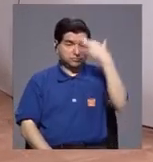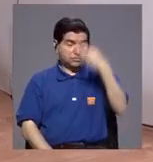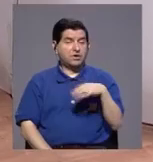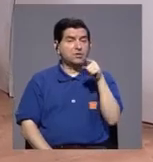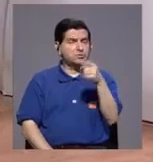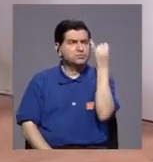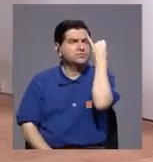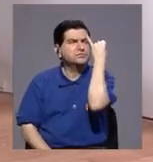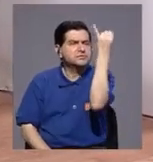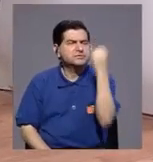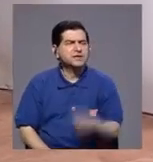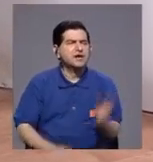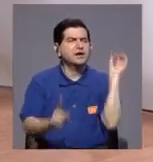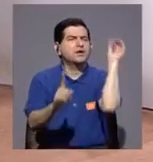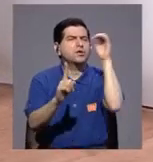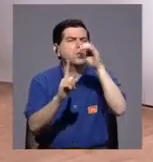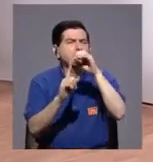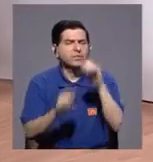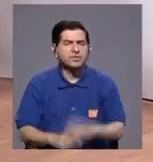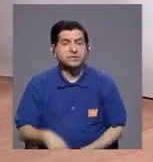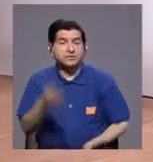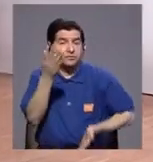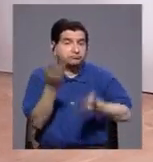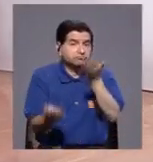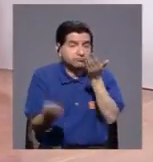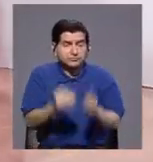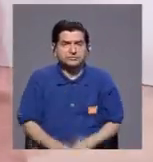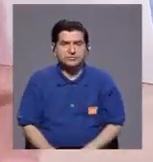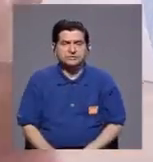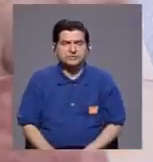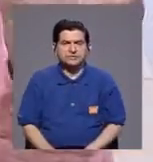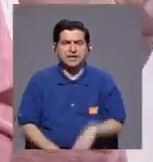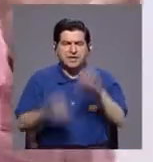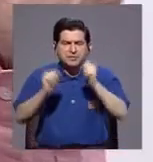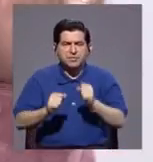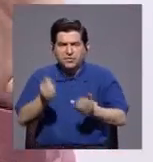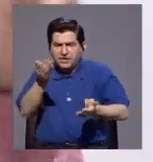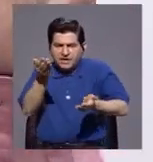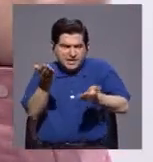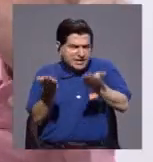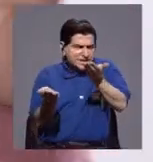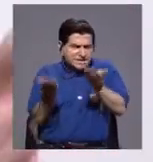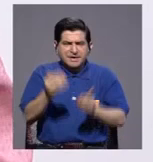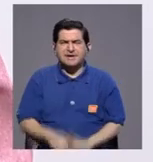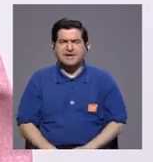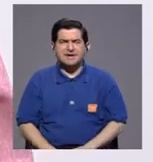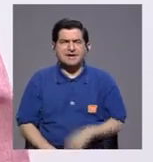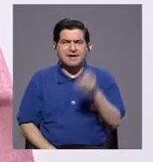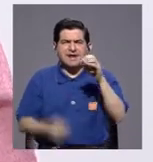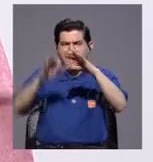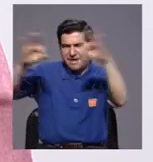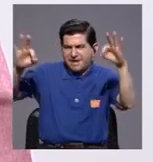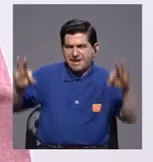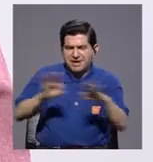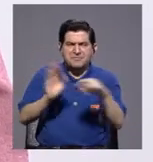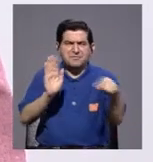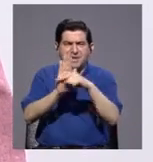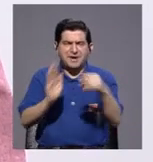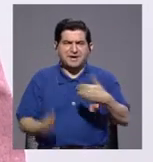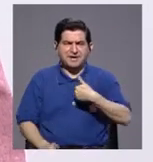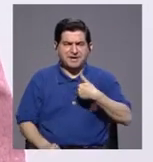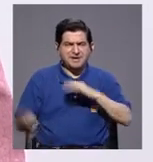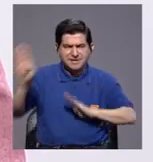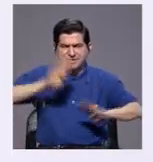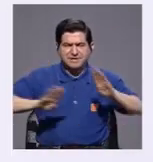intención de ustedes o el objetivo fundamental era casualmente contrarrestar esa imagen negativa que tiene la biotecnología en